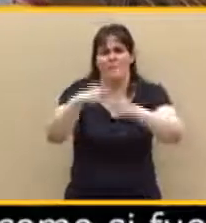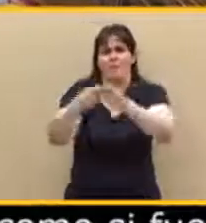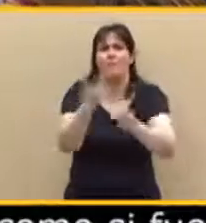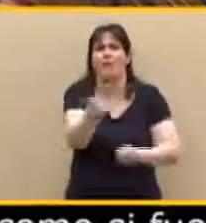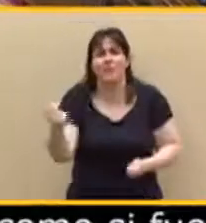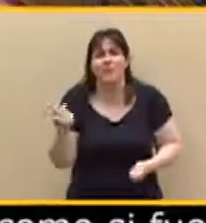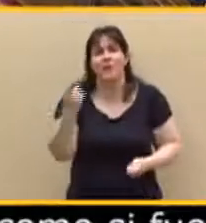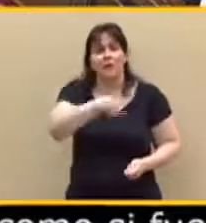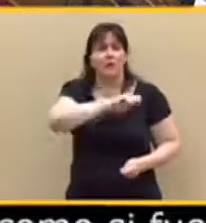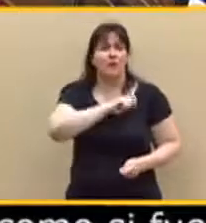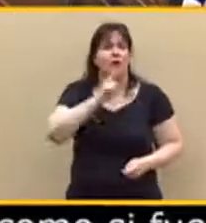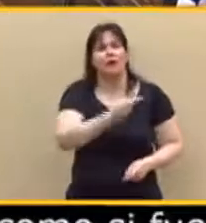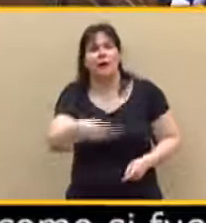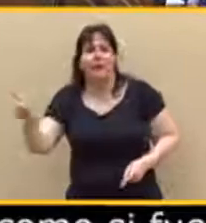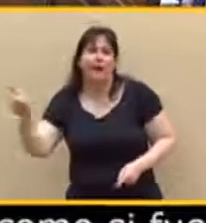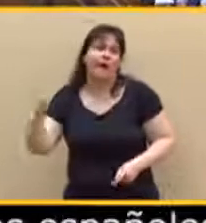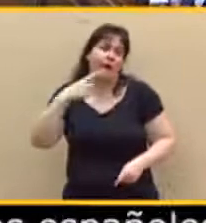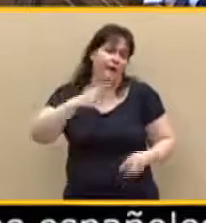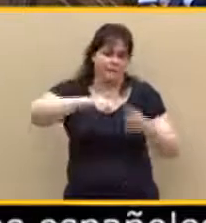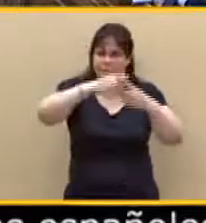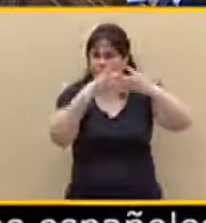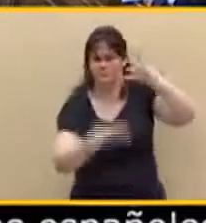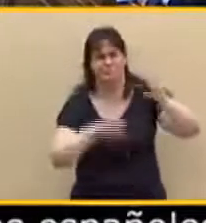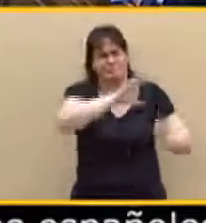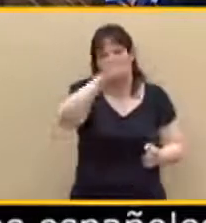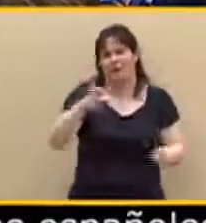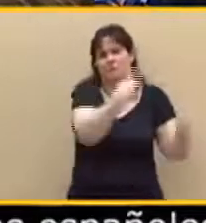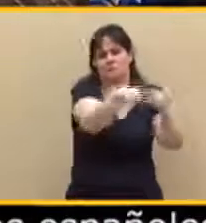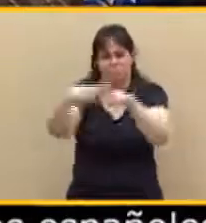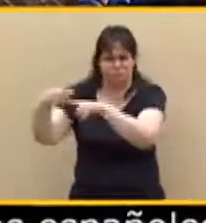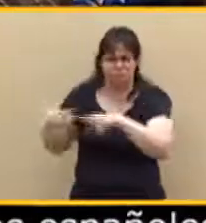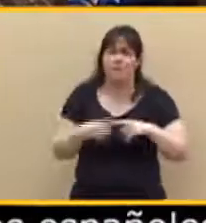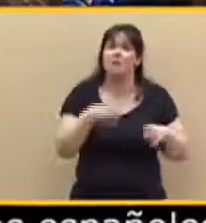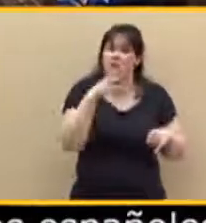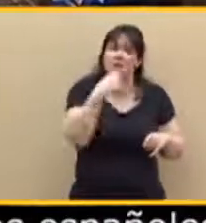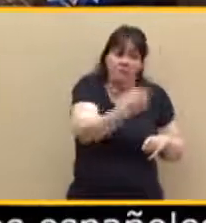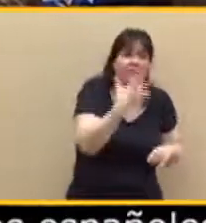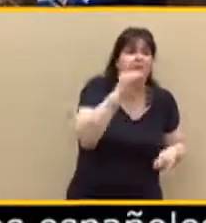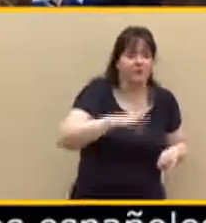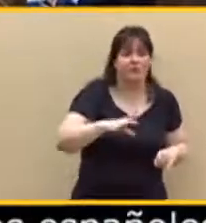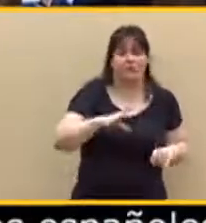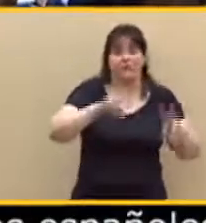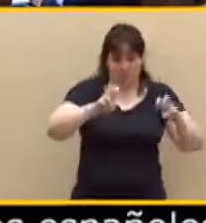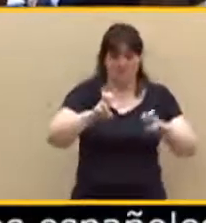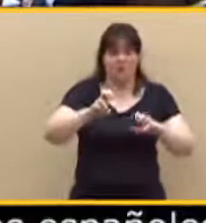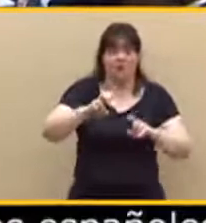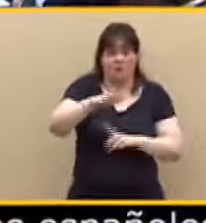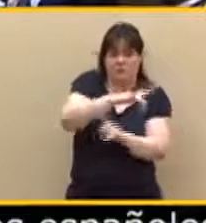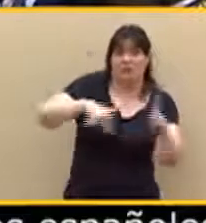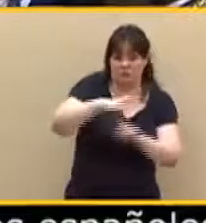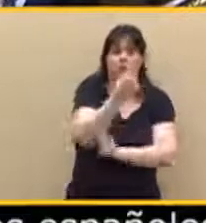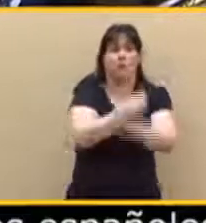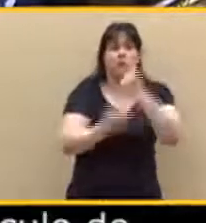a Andorra, a Panamá, a Delaware y se lo ha dicho nada menos que el Círculo de Economía, señorías, la flor y nata